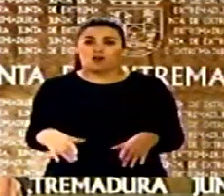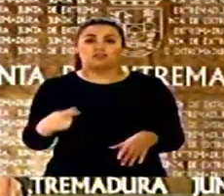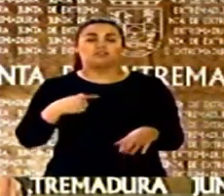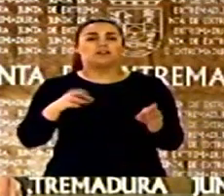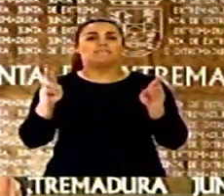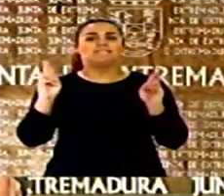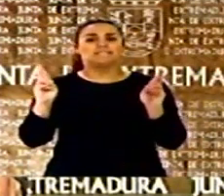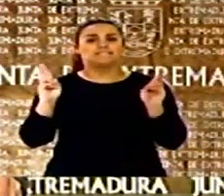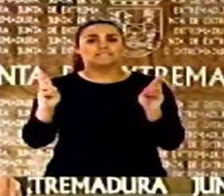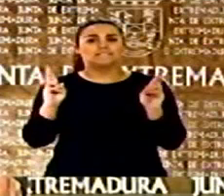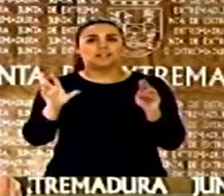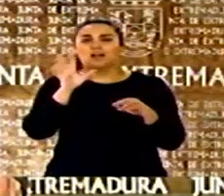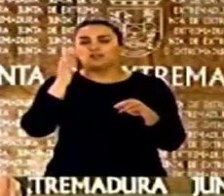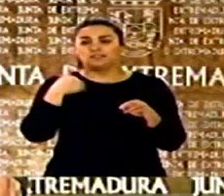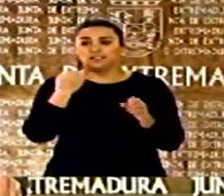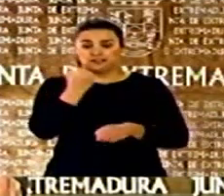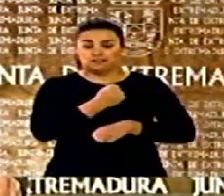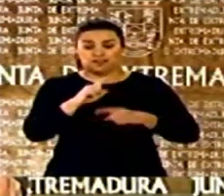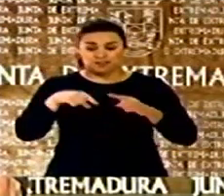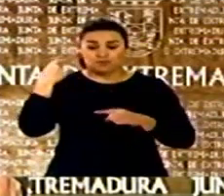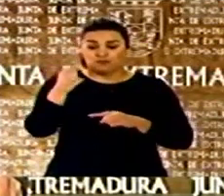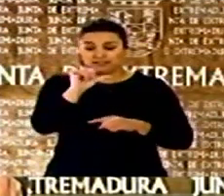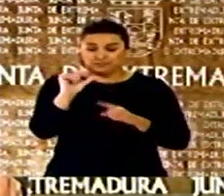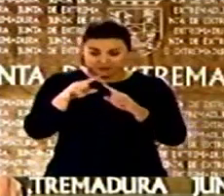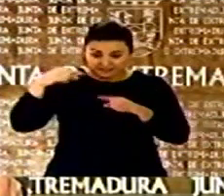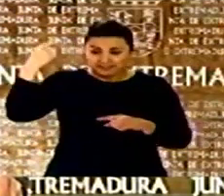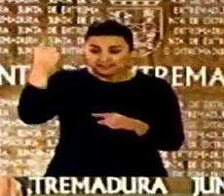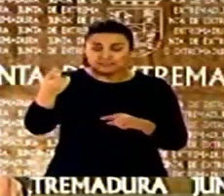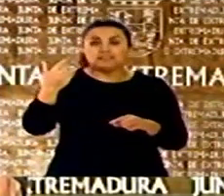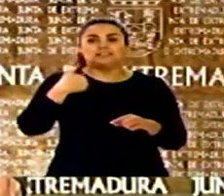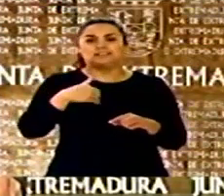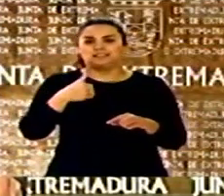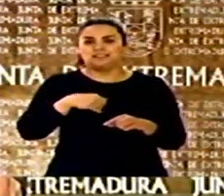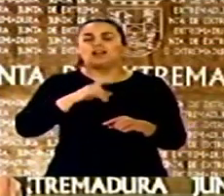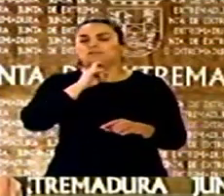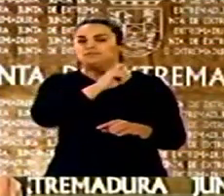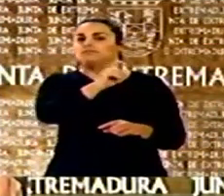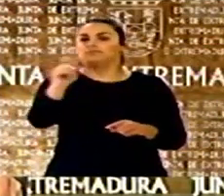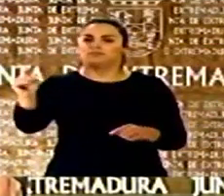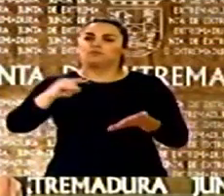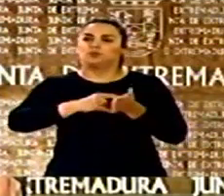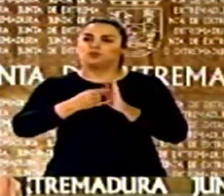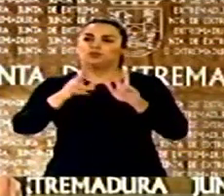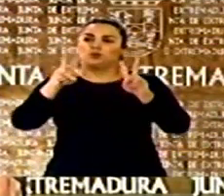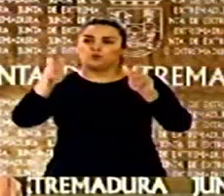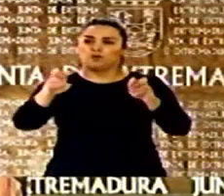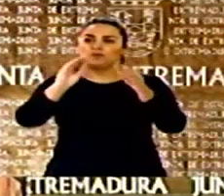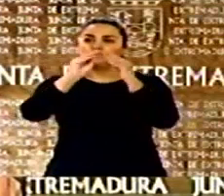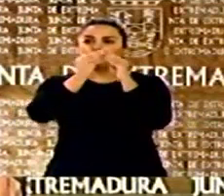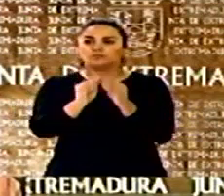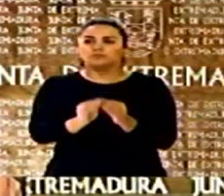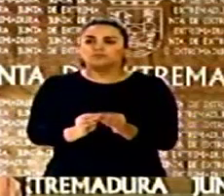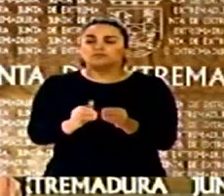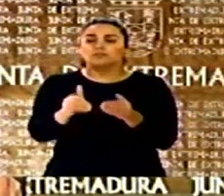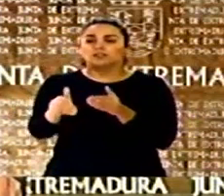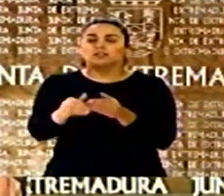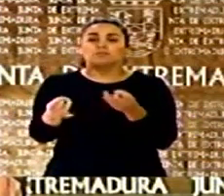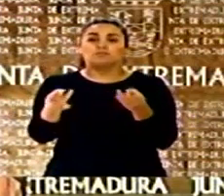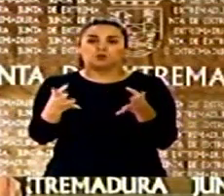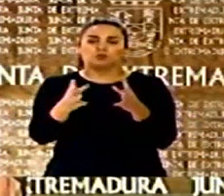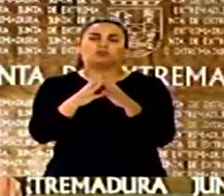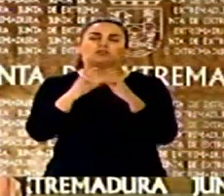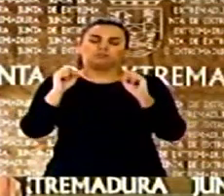gasto o con ya se sabe, el PP ha anunciado que no lo va a apoyar, pues ya sabemos que mientras esté el PP con la mayoría que tiene en el Senado,